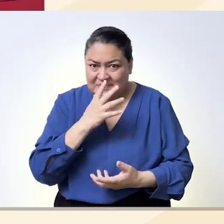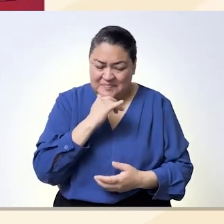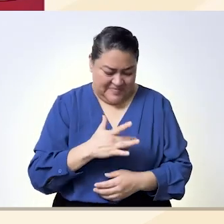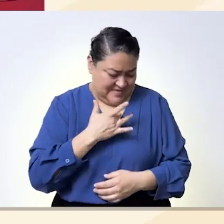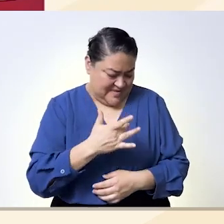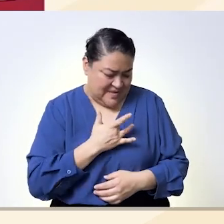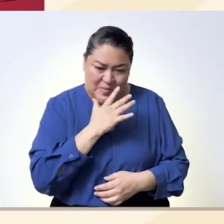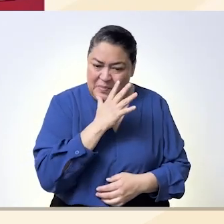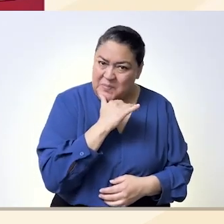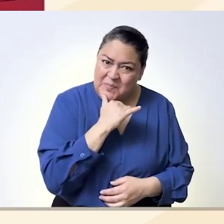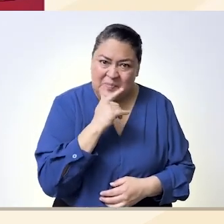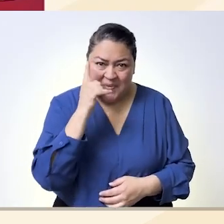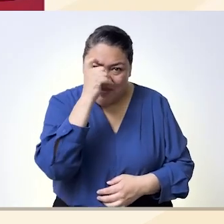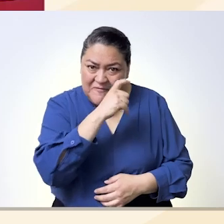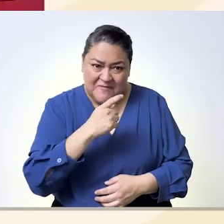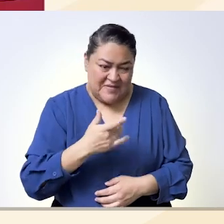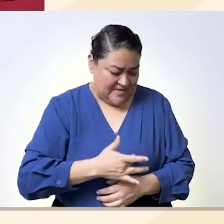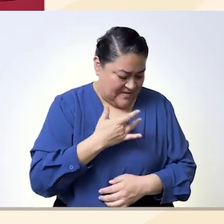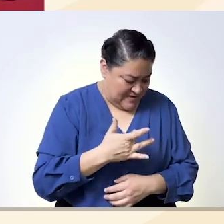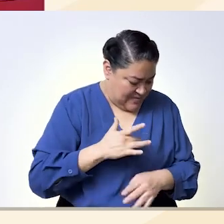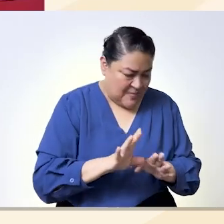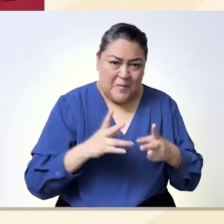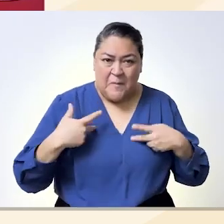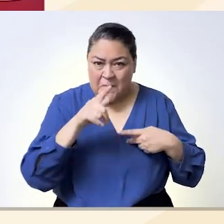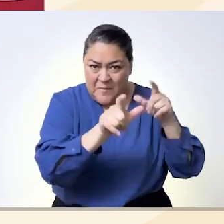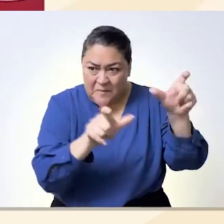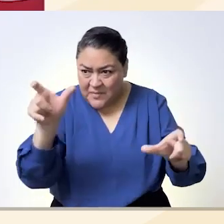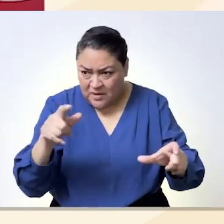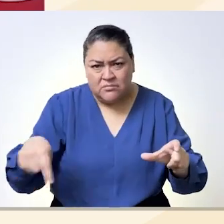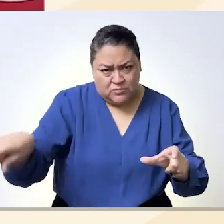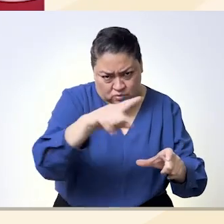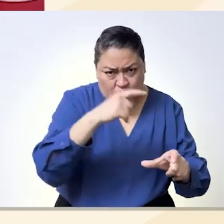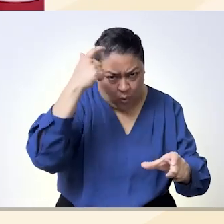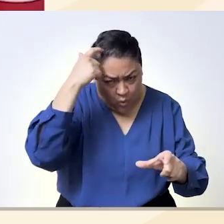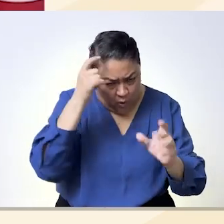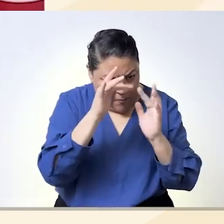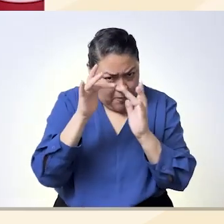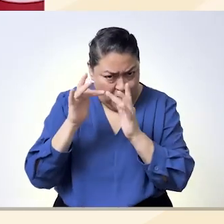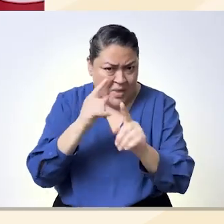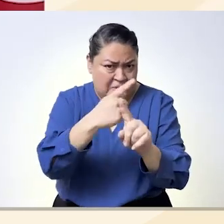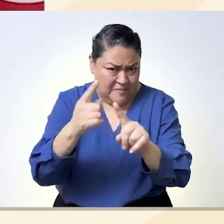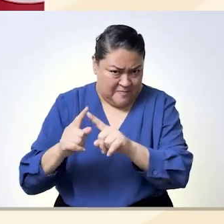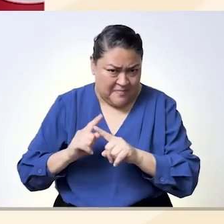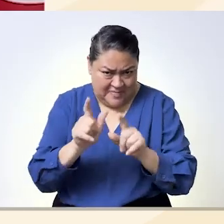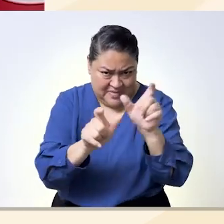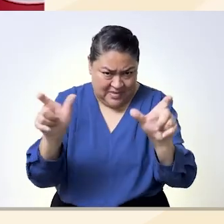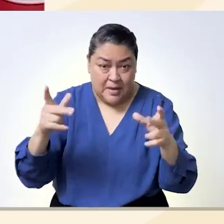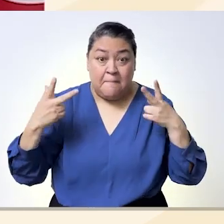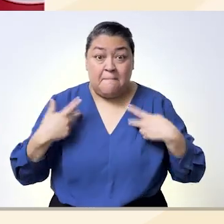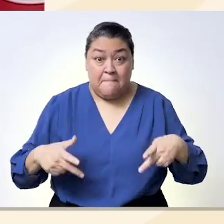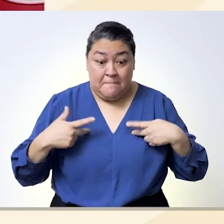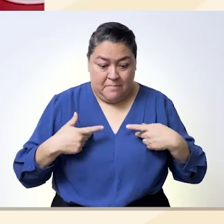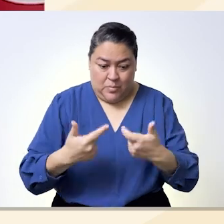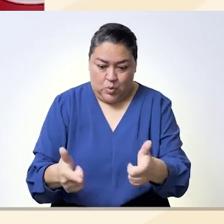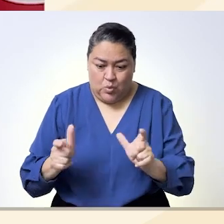de la experiencia o de las sensaciones o de de lo que nos va ocurriendo como personas neurodiversas. Y creo que eso es algo que